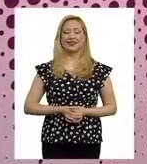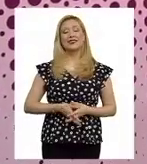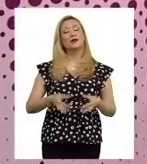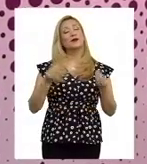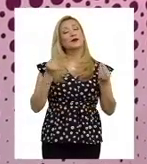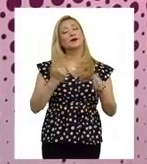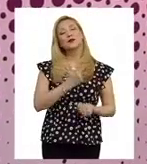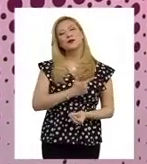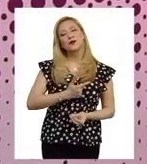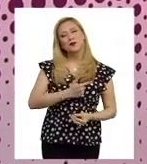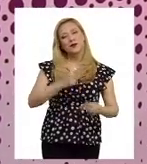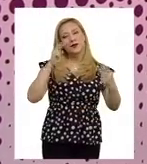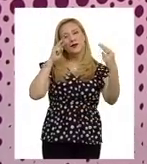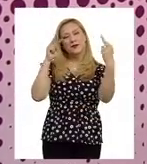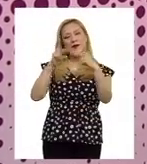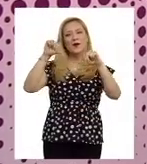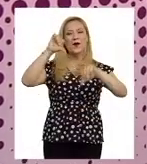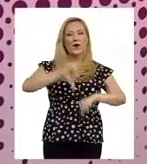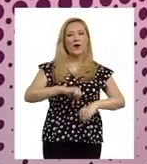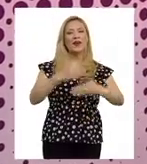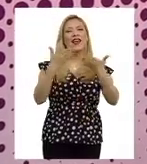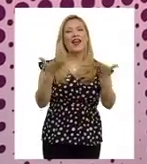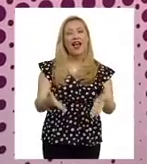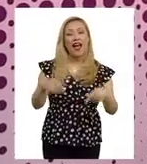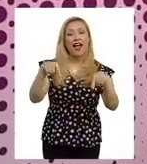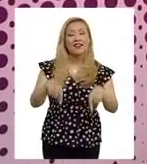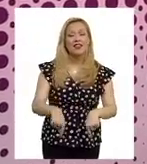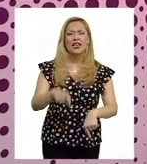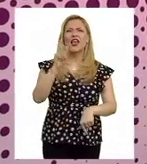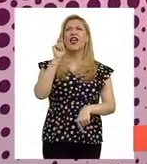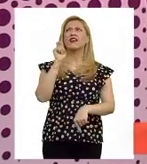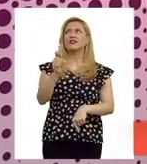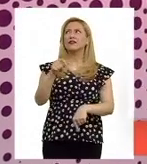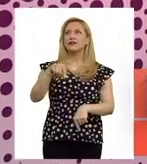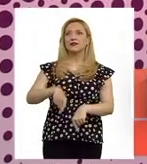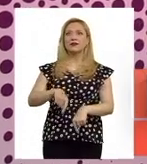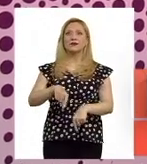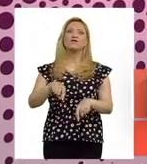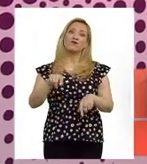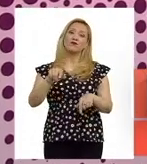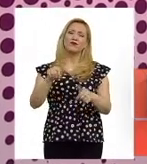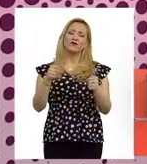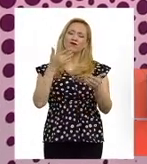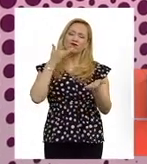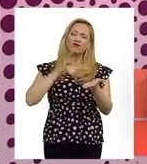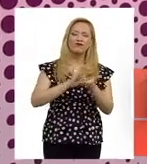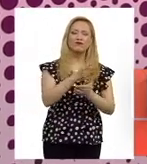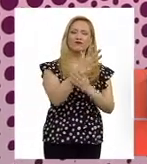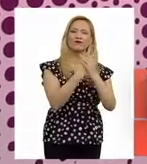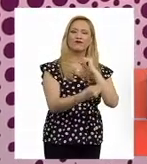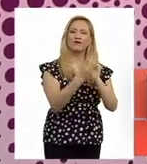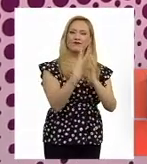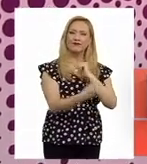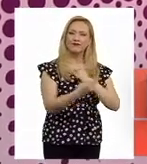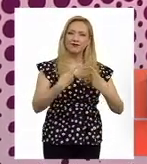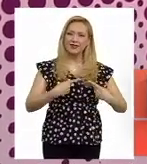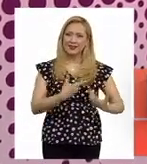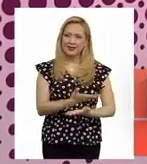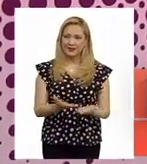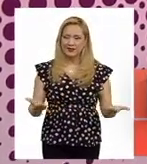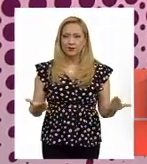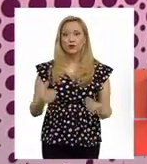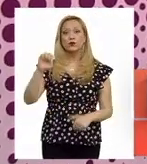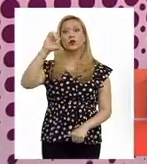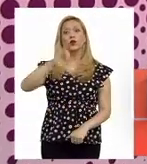Me da mucho gusto tenerlos hoy con nosotros en una emisión más de su programa Con los Refugiados. Hoy, con